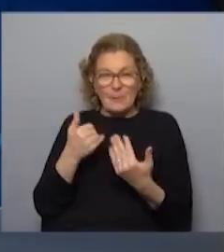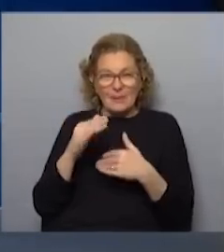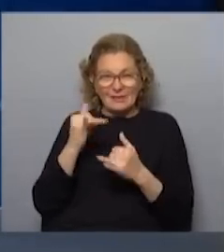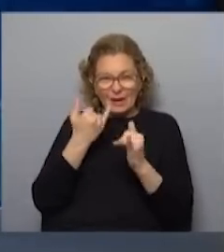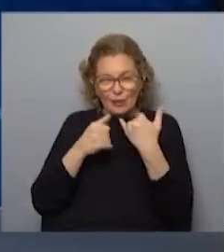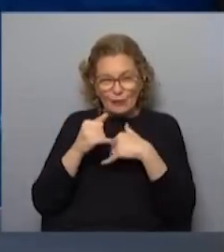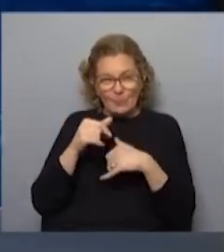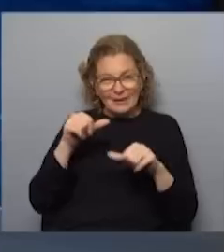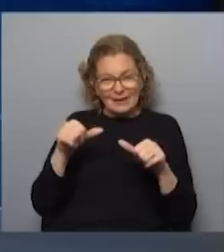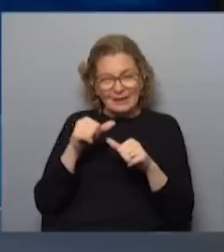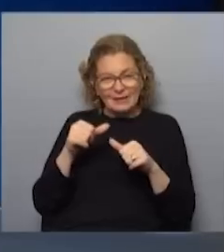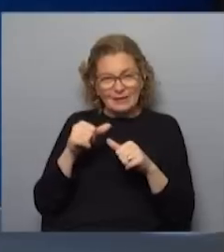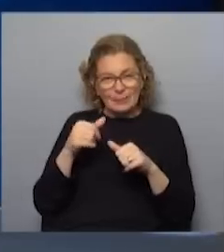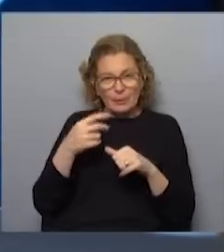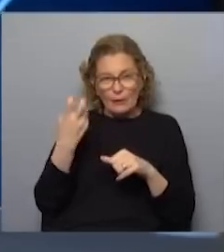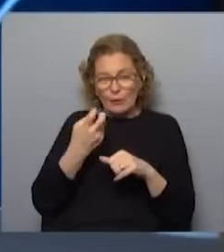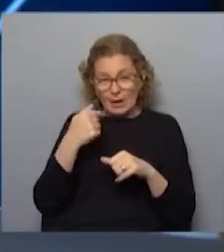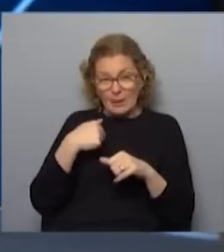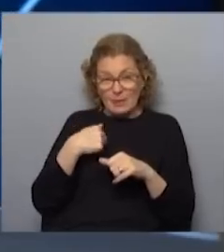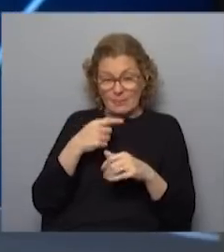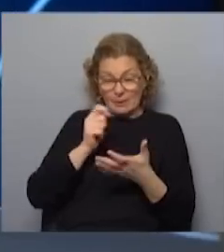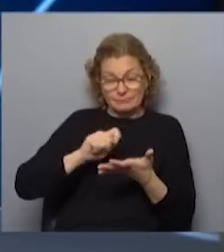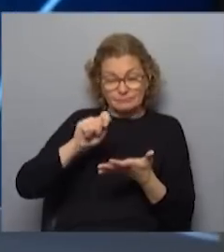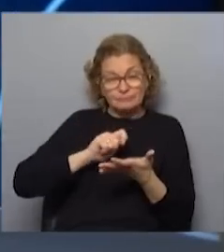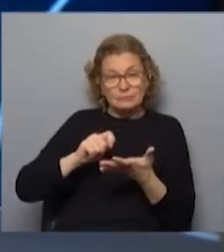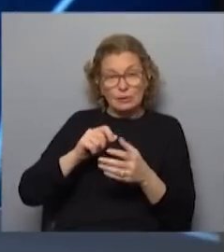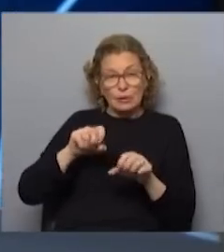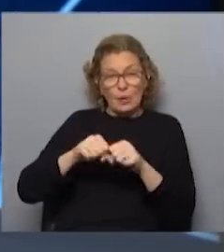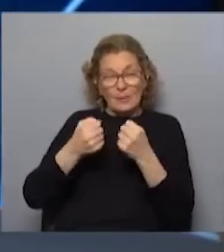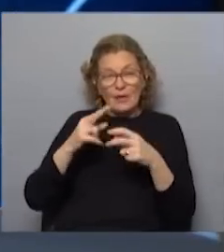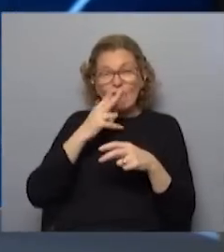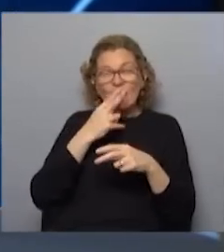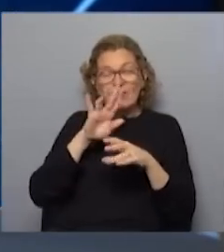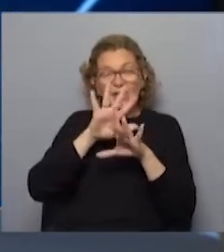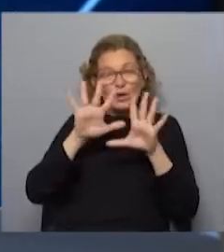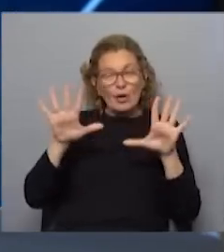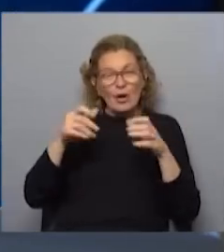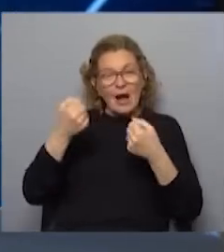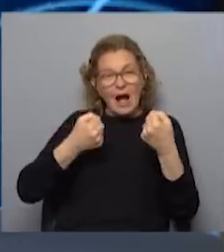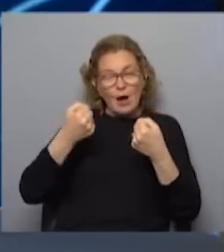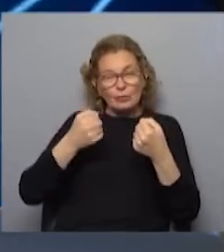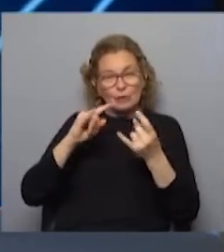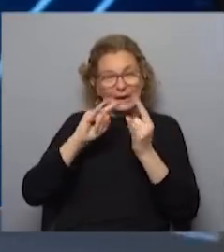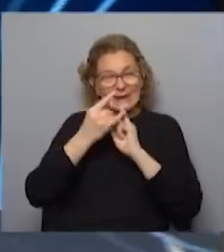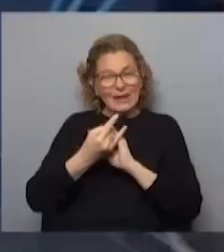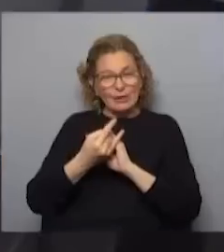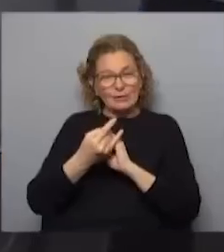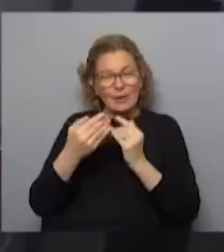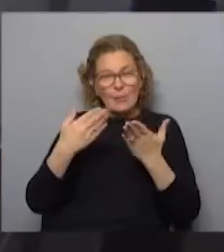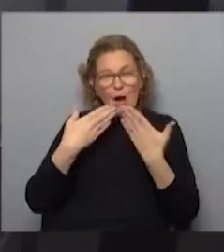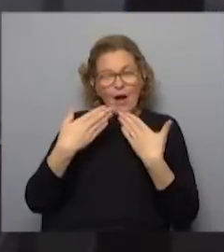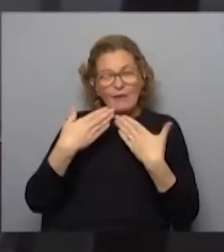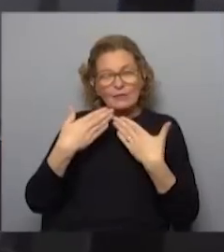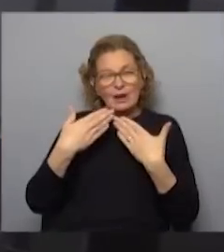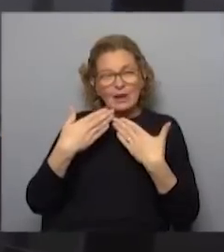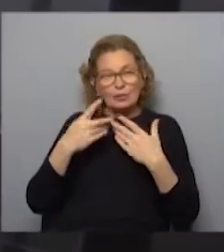de los informes que hice porque me salieron a buscar a mí para eso fue cuando se rompieron los vidrios de los autos de los legisladores estamos hablando en